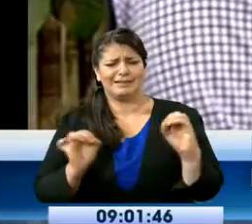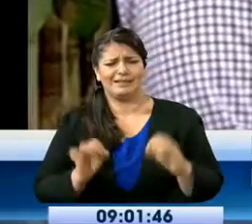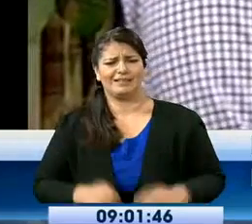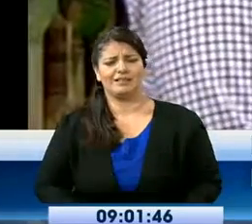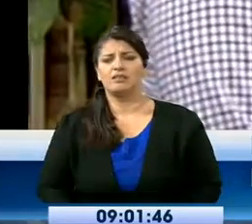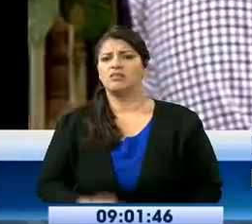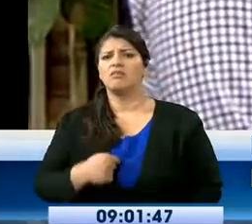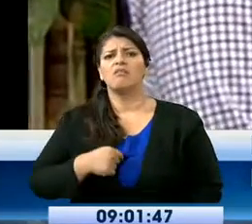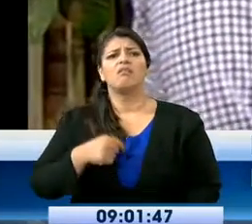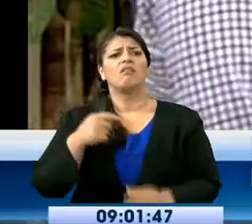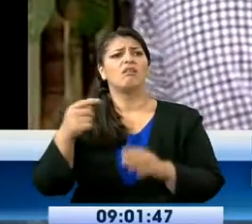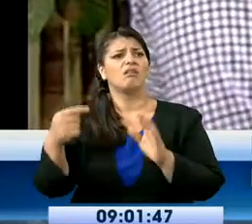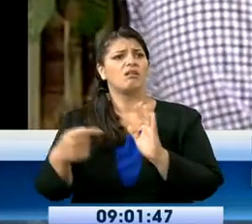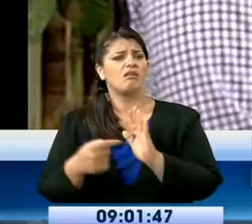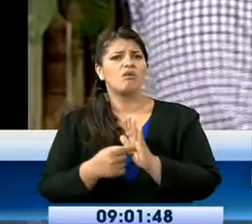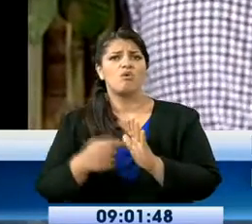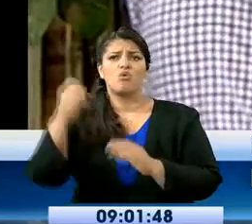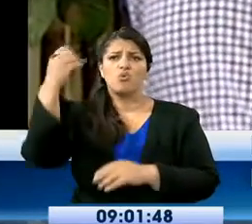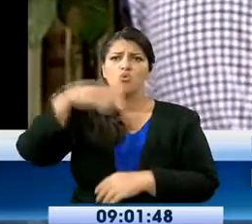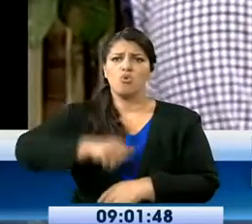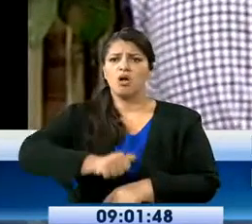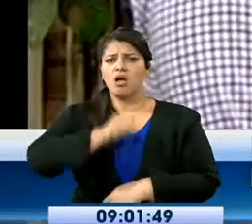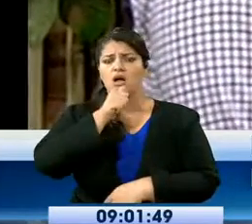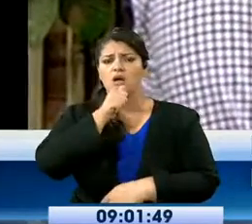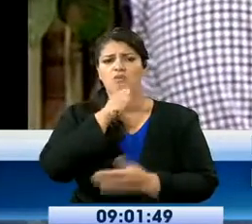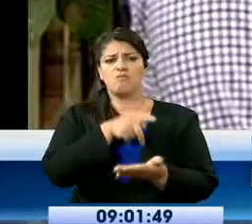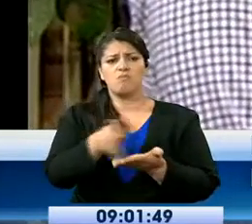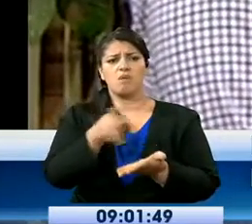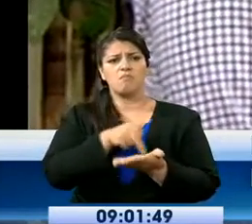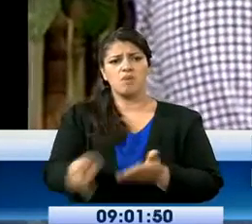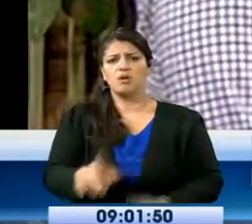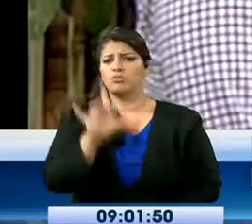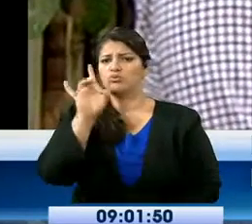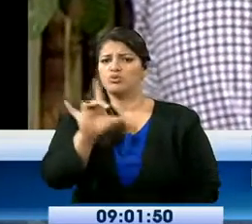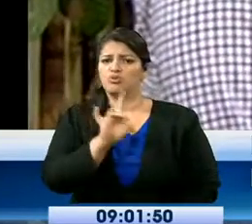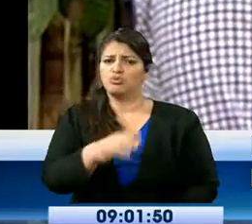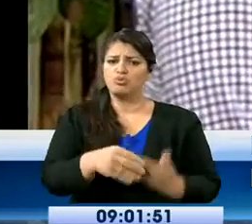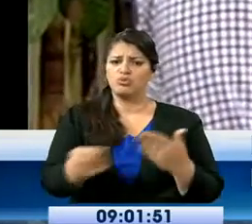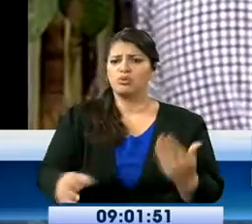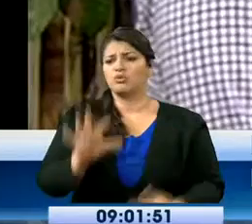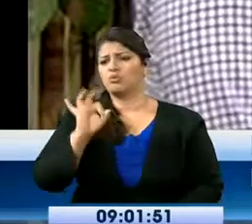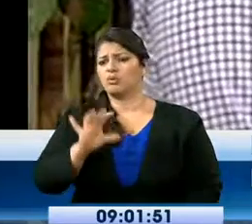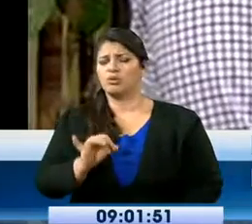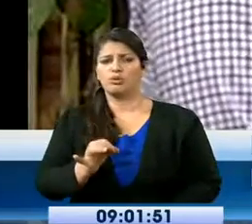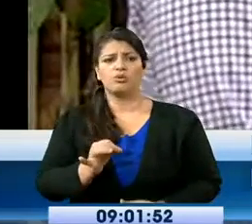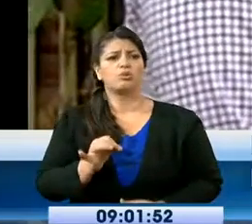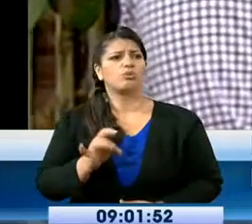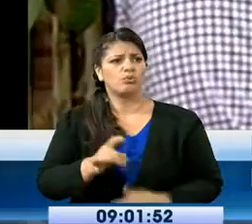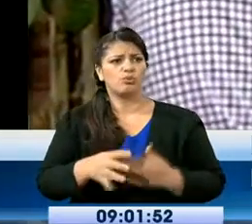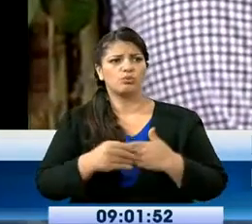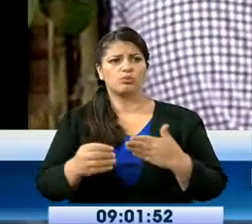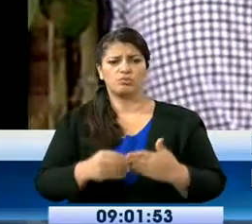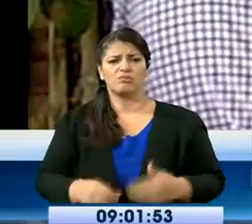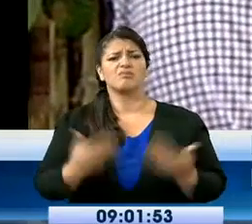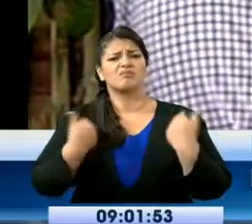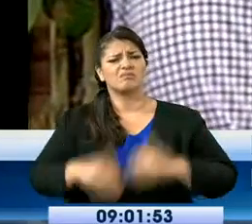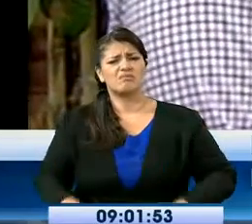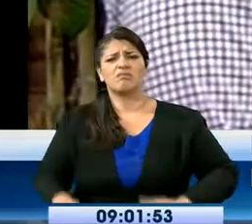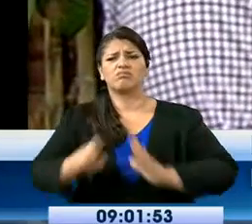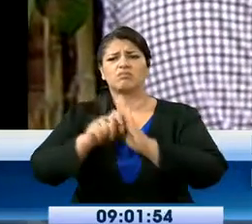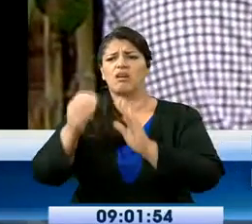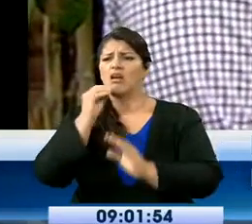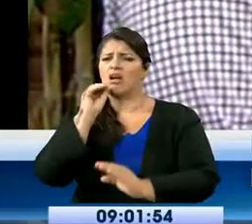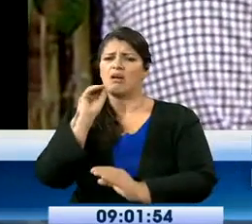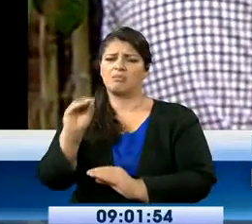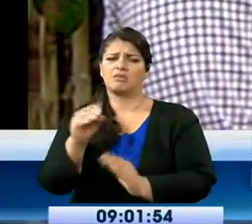sale. Usted ha reclamado, ¿qué le han contestado? Yo he ido, me han dado un papel que va a venir el carro, pero han venido carros pequeños y